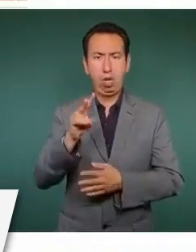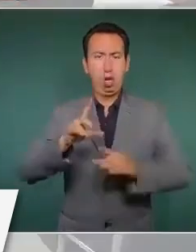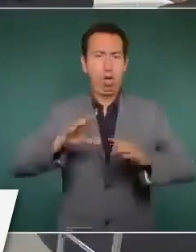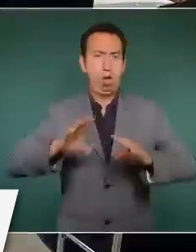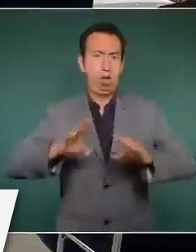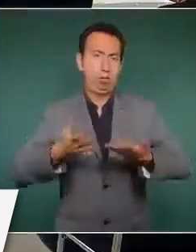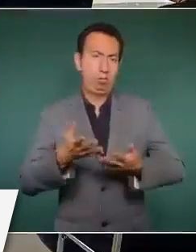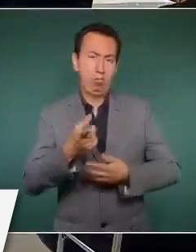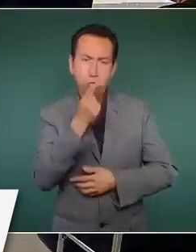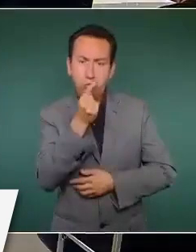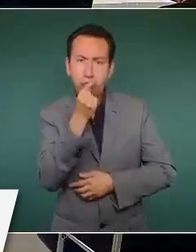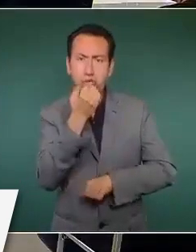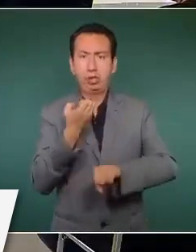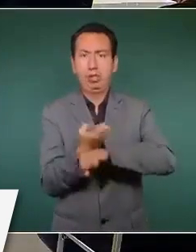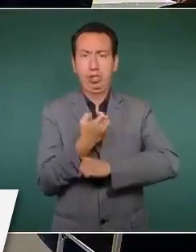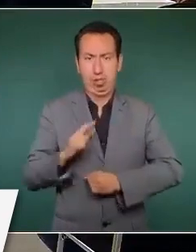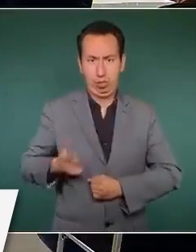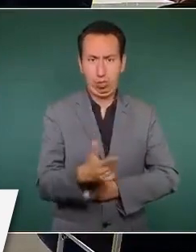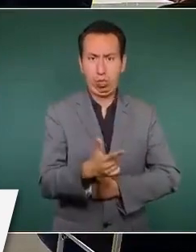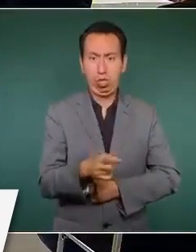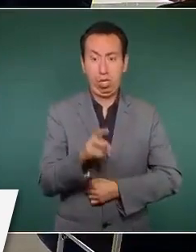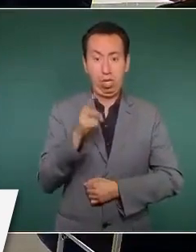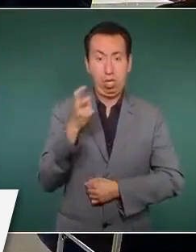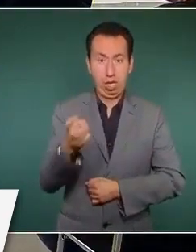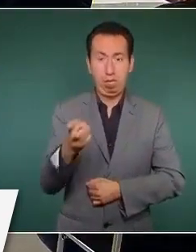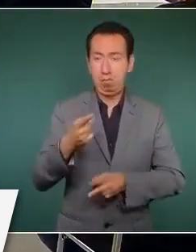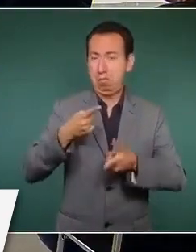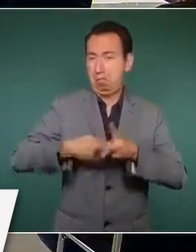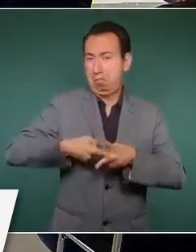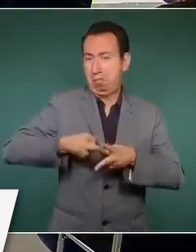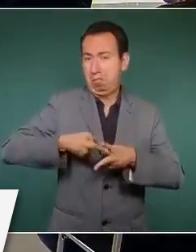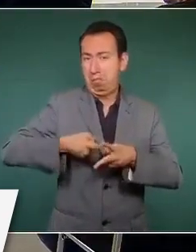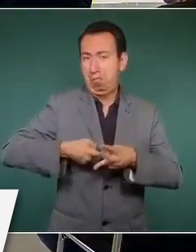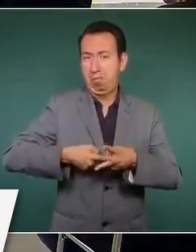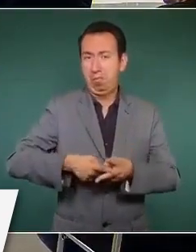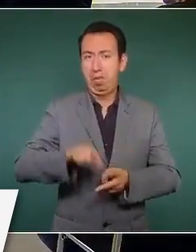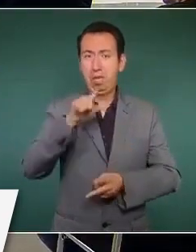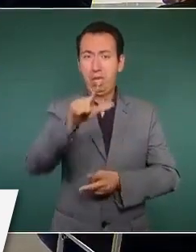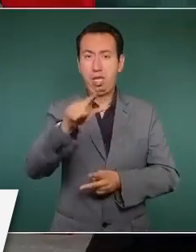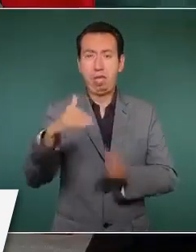del Estado, se tiene un total de